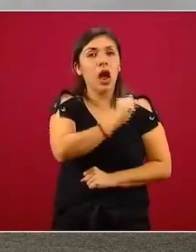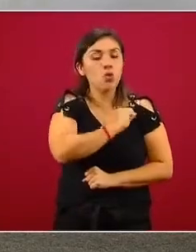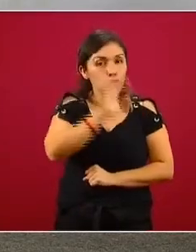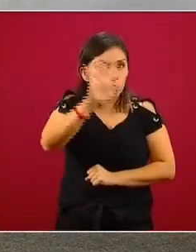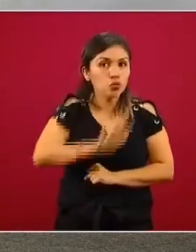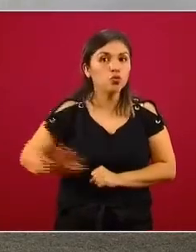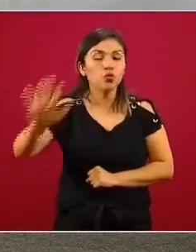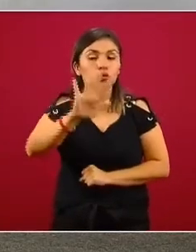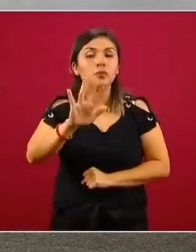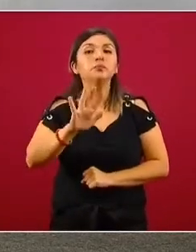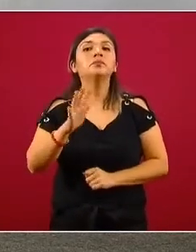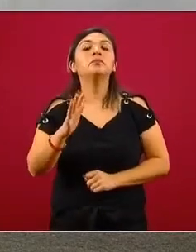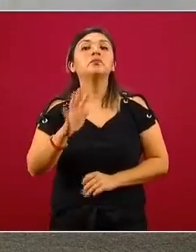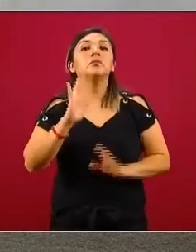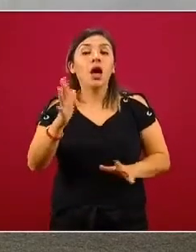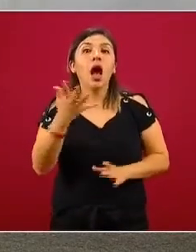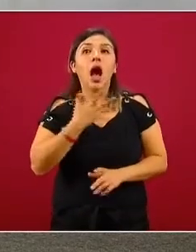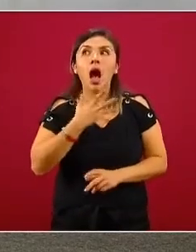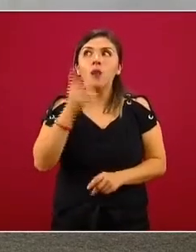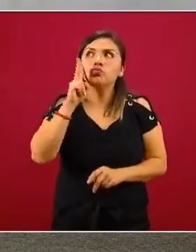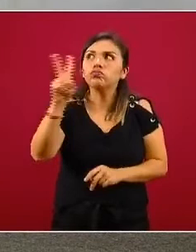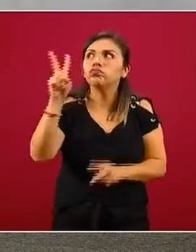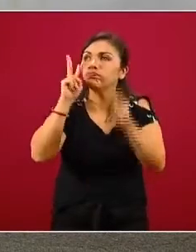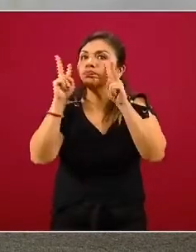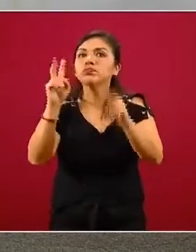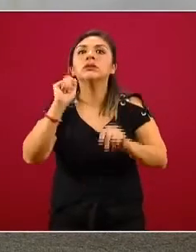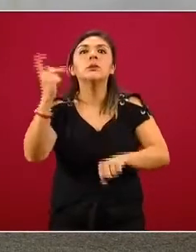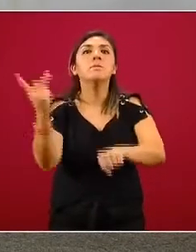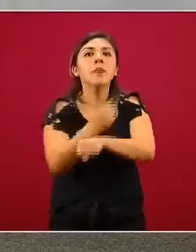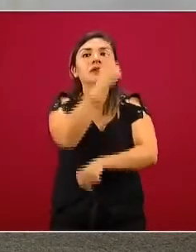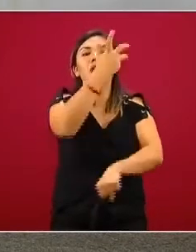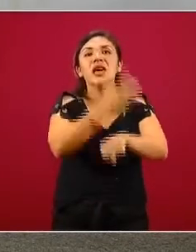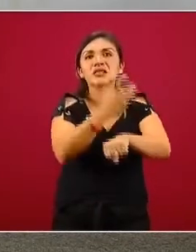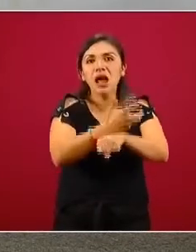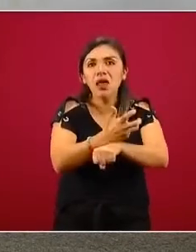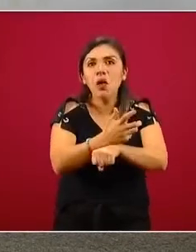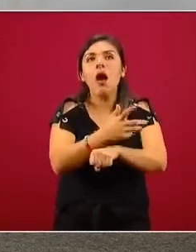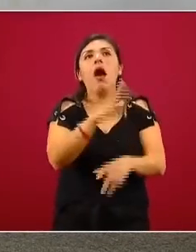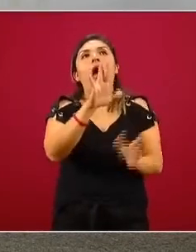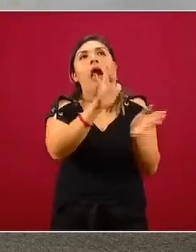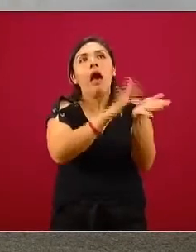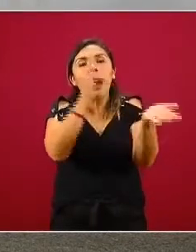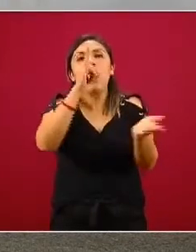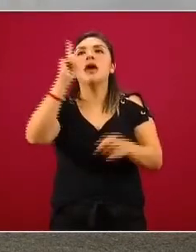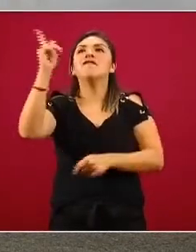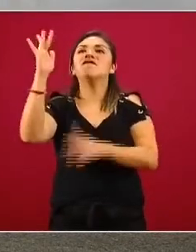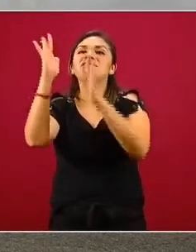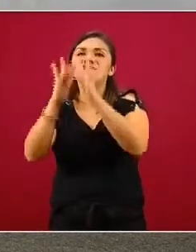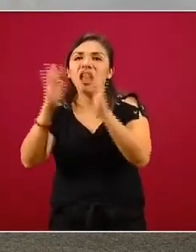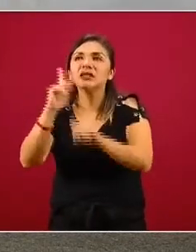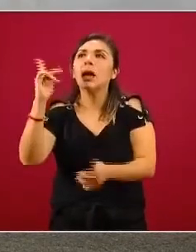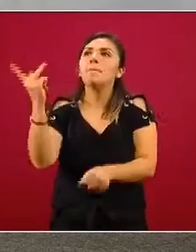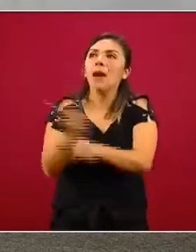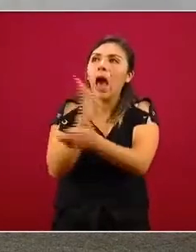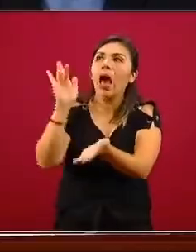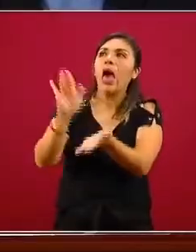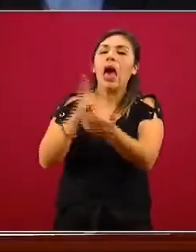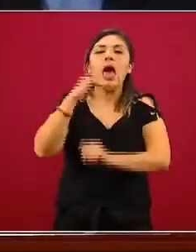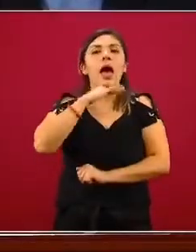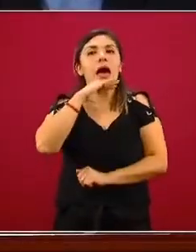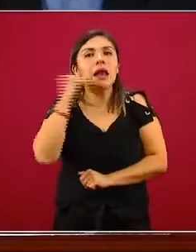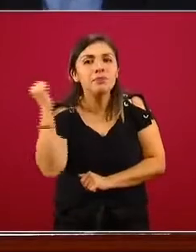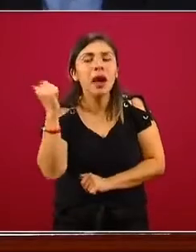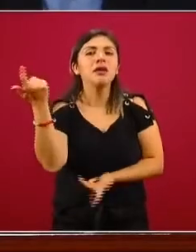pública, y hay lecciones muy útiles en lo que está haciendo Estados Unidos, en lo que está planeando Francia, Alemania, Reino